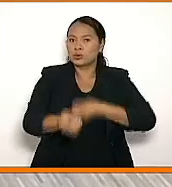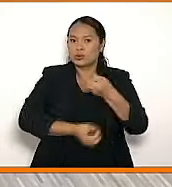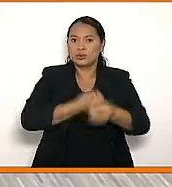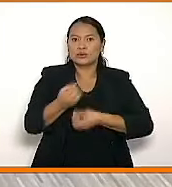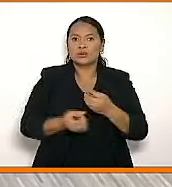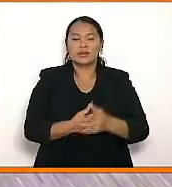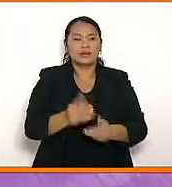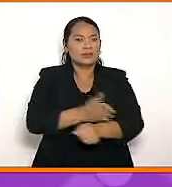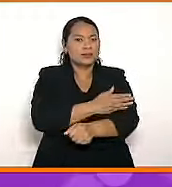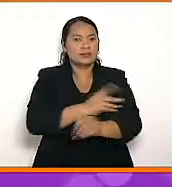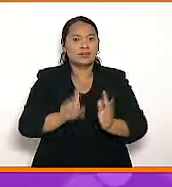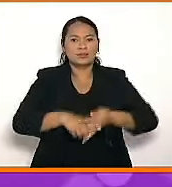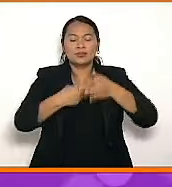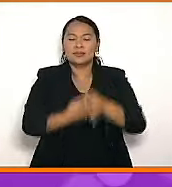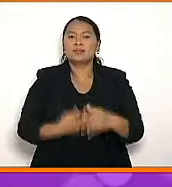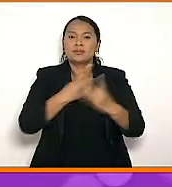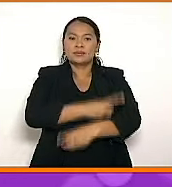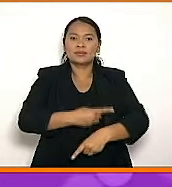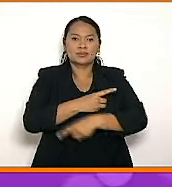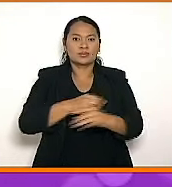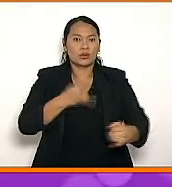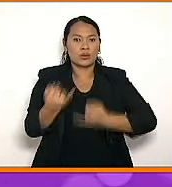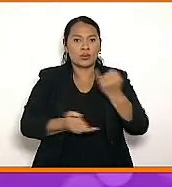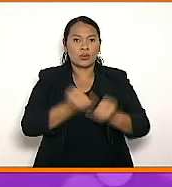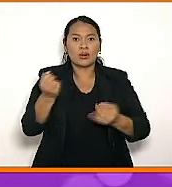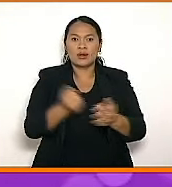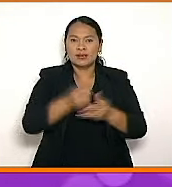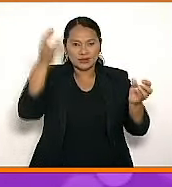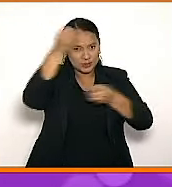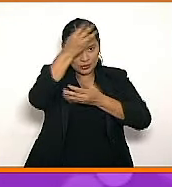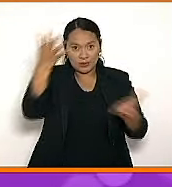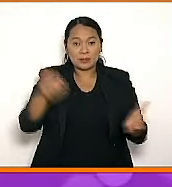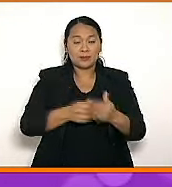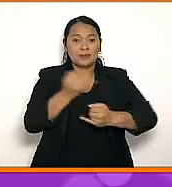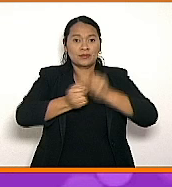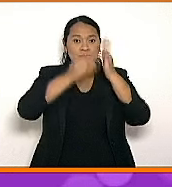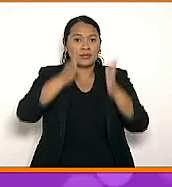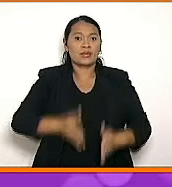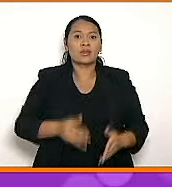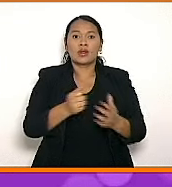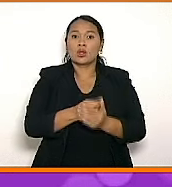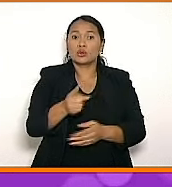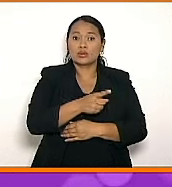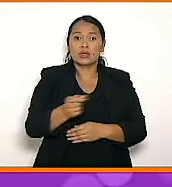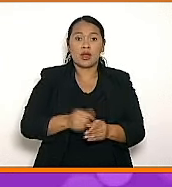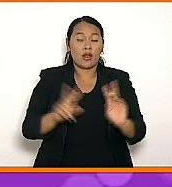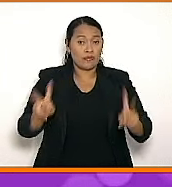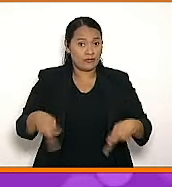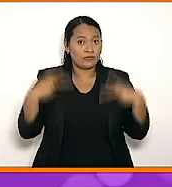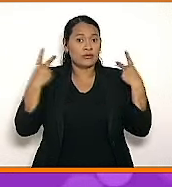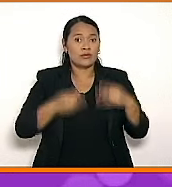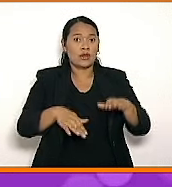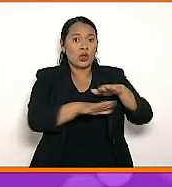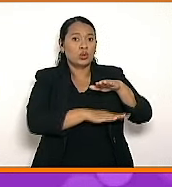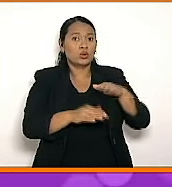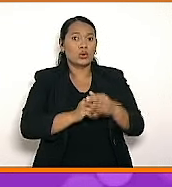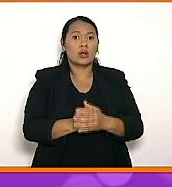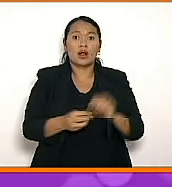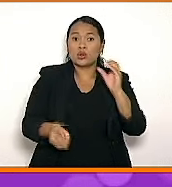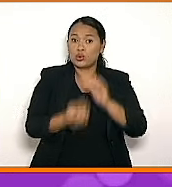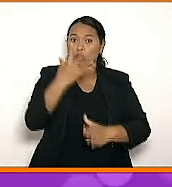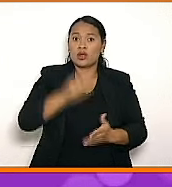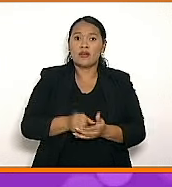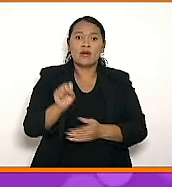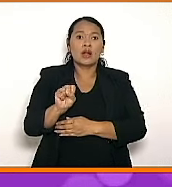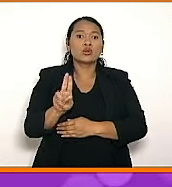de comenzar la diversión con nuestros juegos, te quiero comentar a nuestros jugadores que residen en la colonia Nueva Suyapa que el